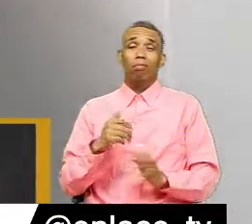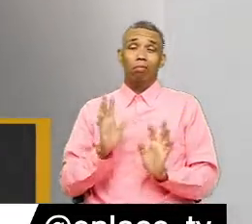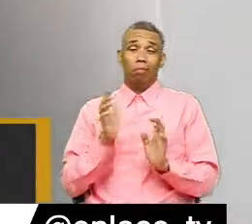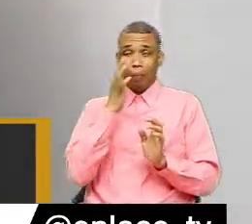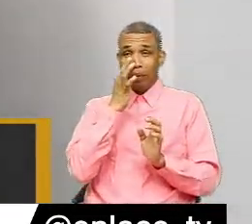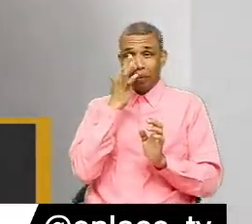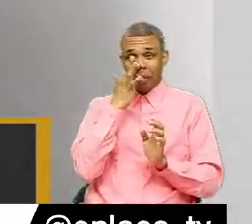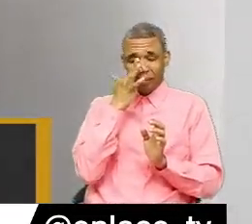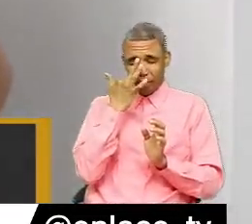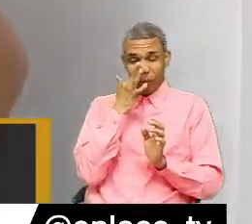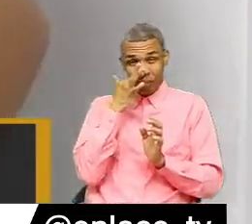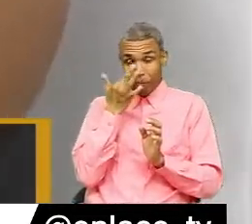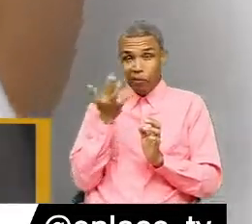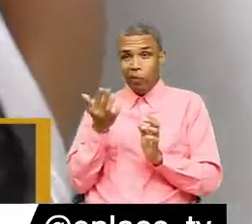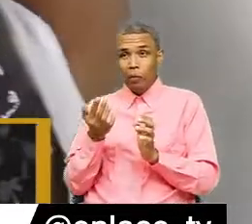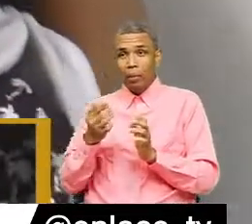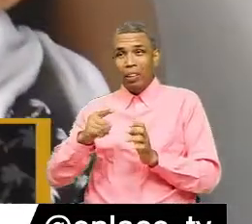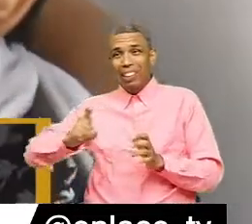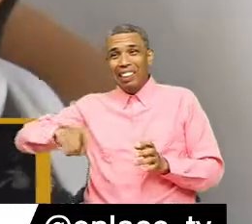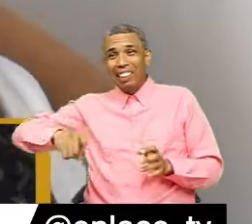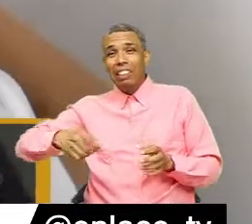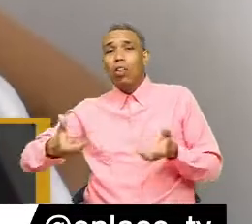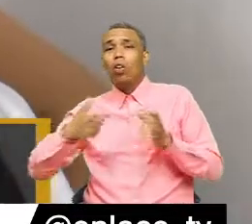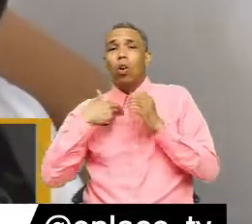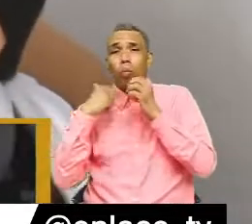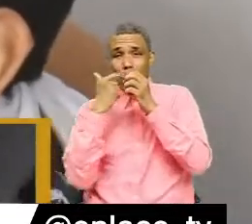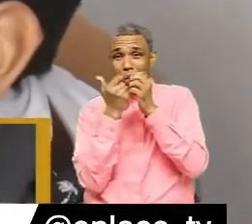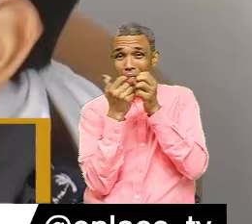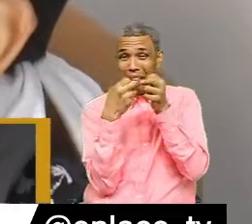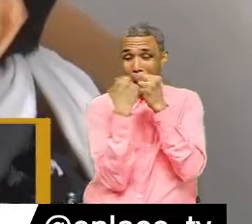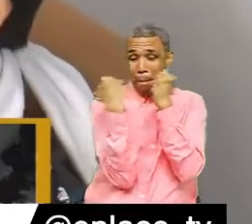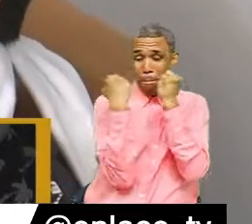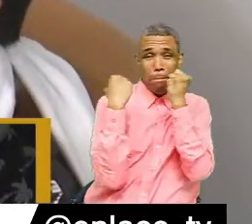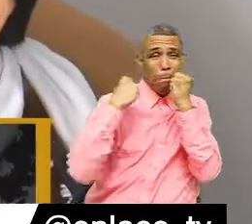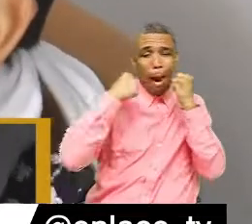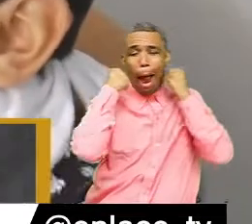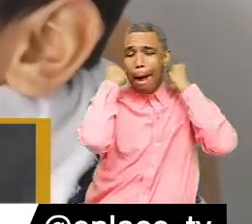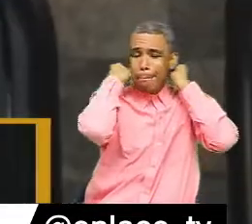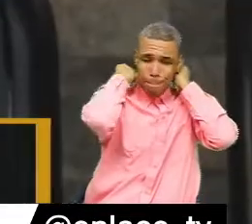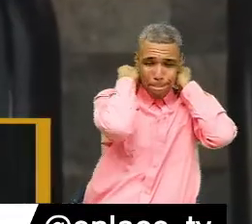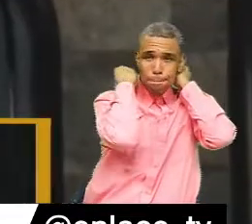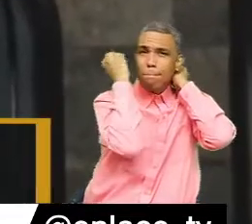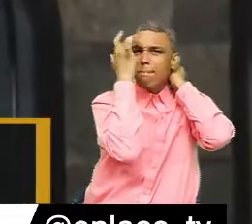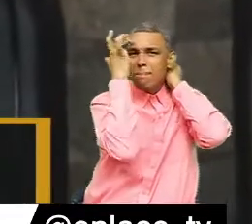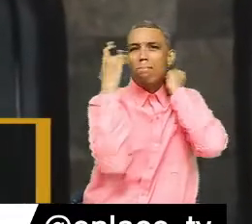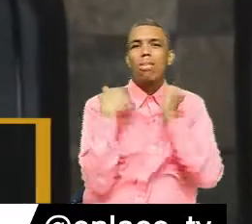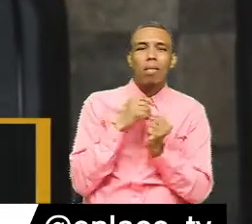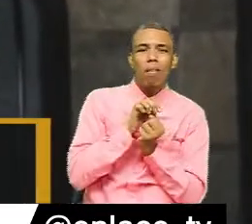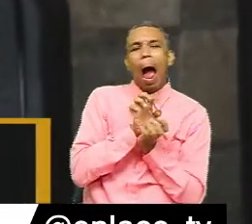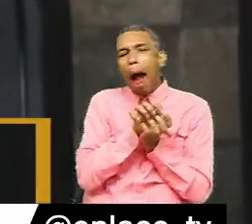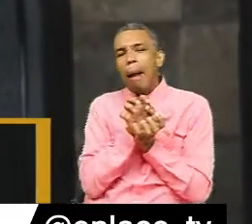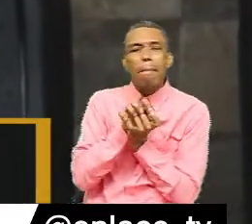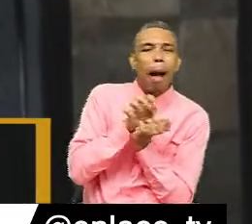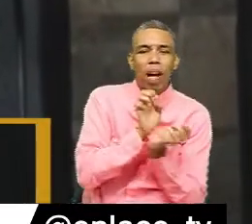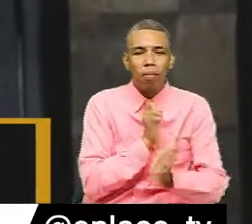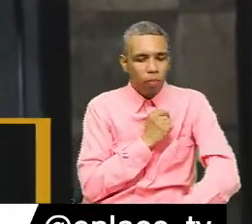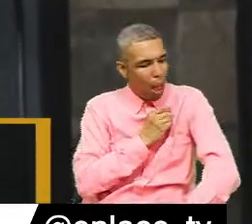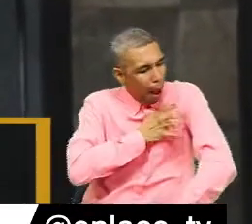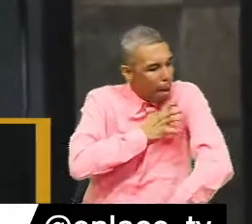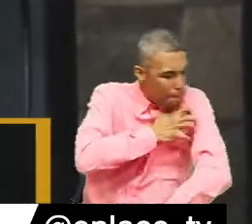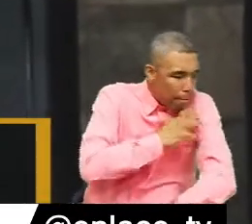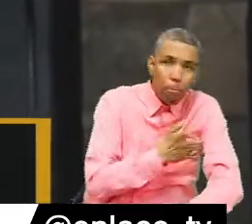amarrando en su pequeña boquita una camiseta de algodón, la misma que él no permite que se le retire porque siente temor de hacerse daño. No puede comer